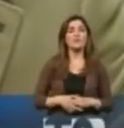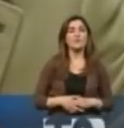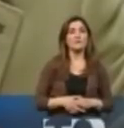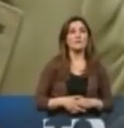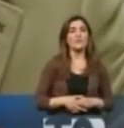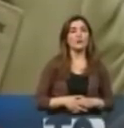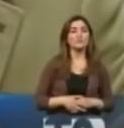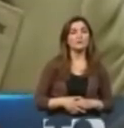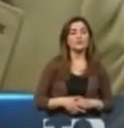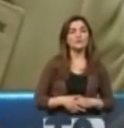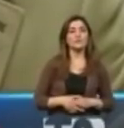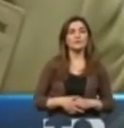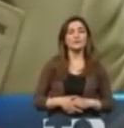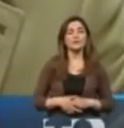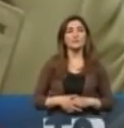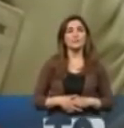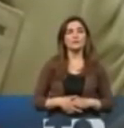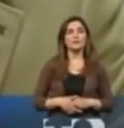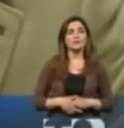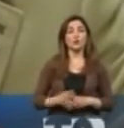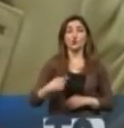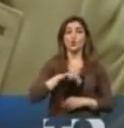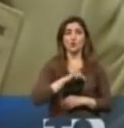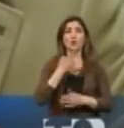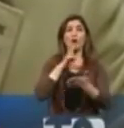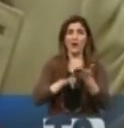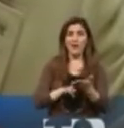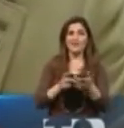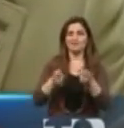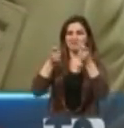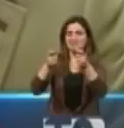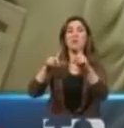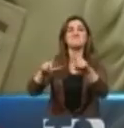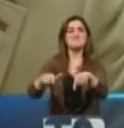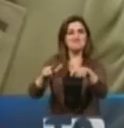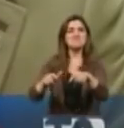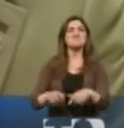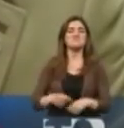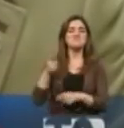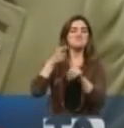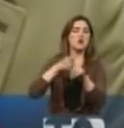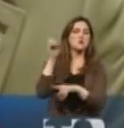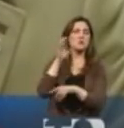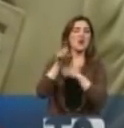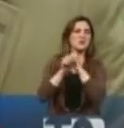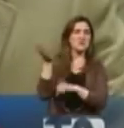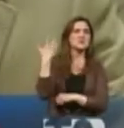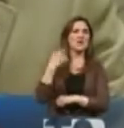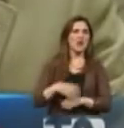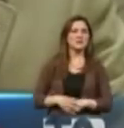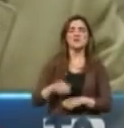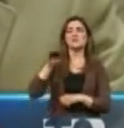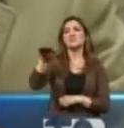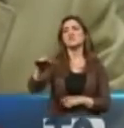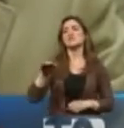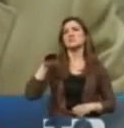constancia de que hemos enviado comunicaciones al presidente de la República desde octubre del año pasado.